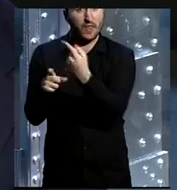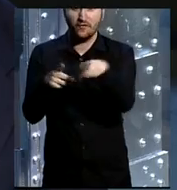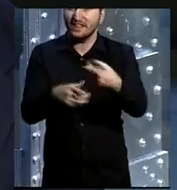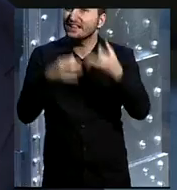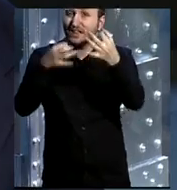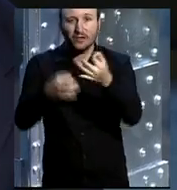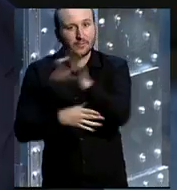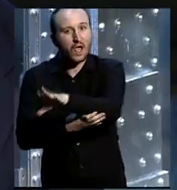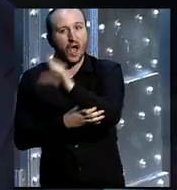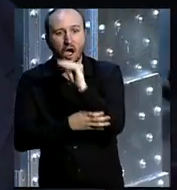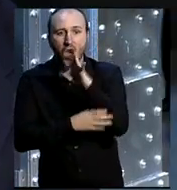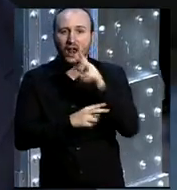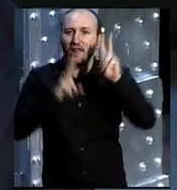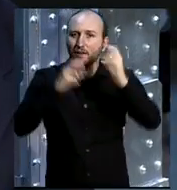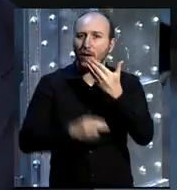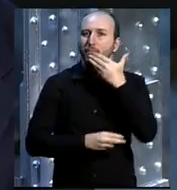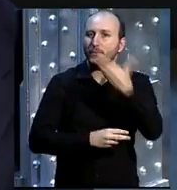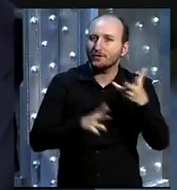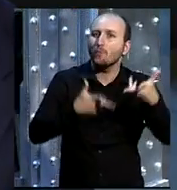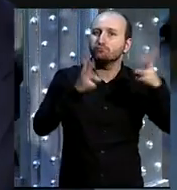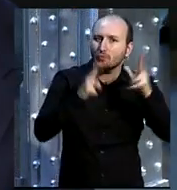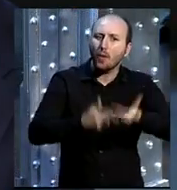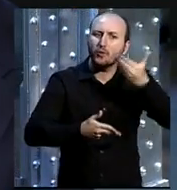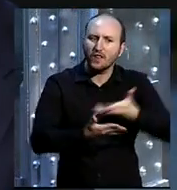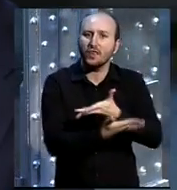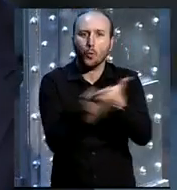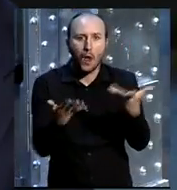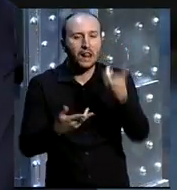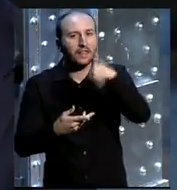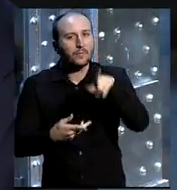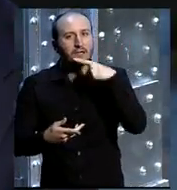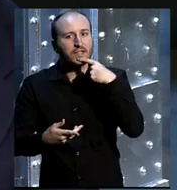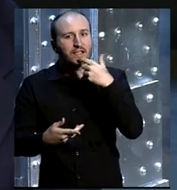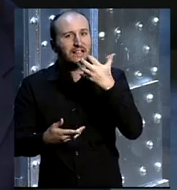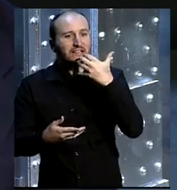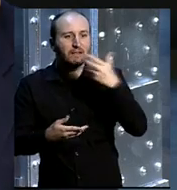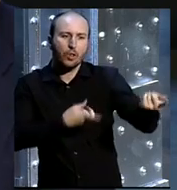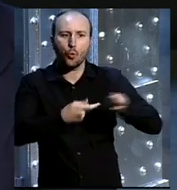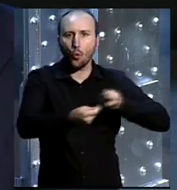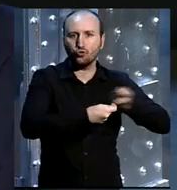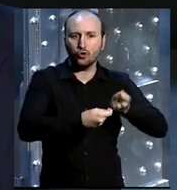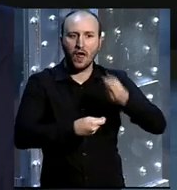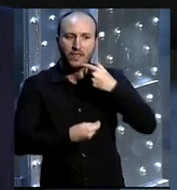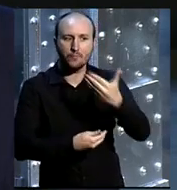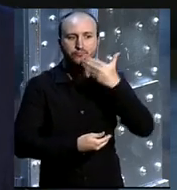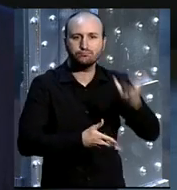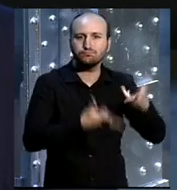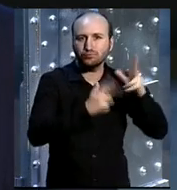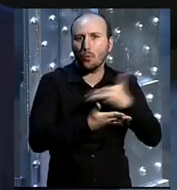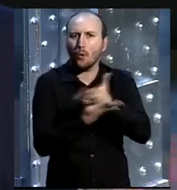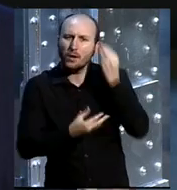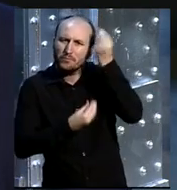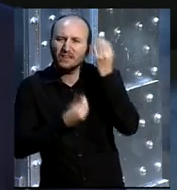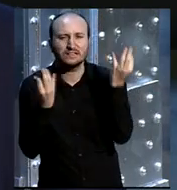¿qué importancia le dais al consentimiento y qué eficacia le dais a la posibilidad de regular el consentimiento? Que empiece el que quiera.